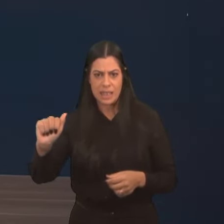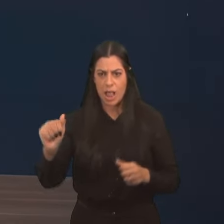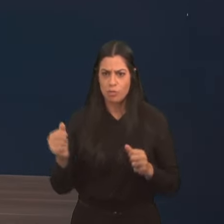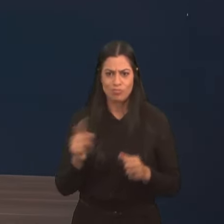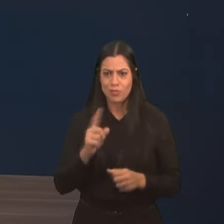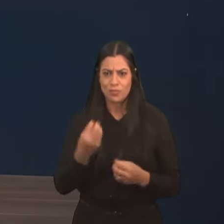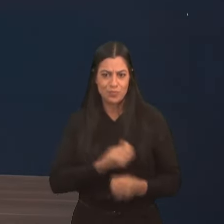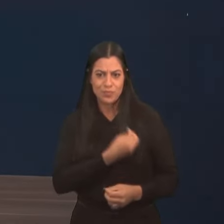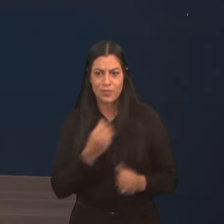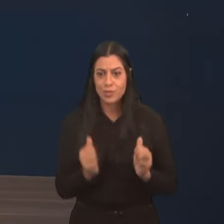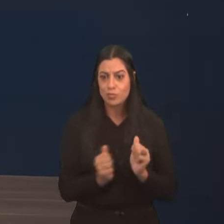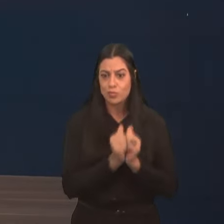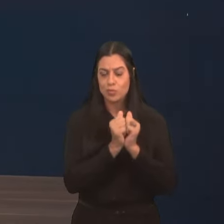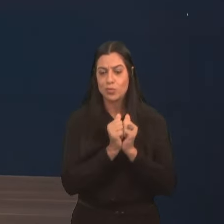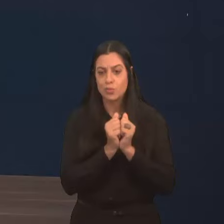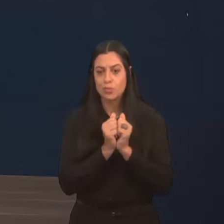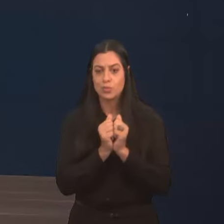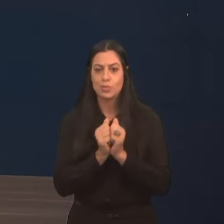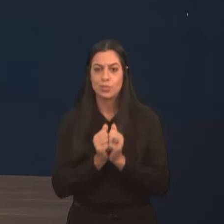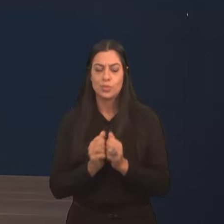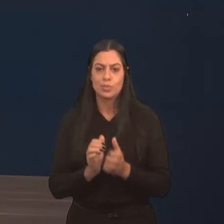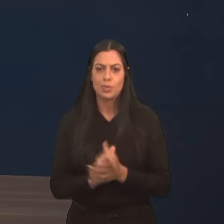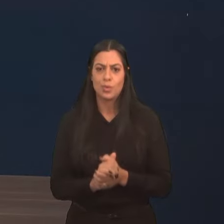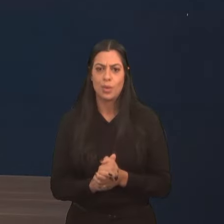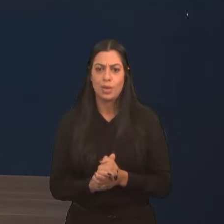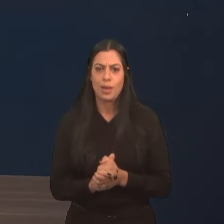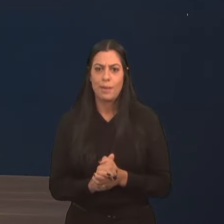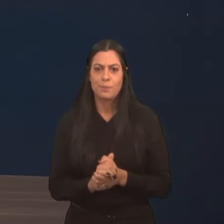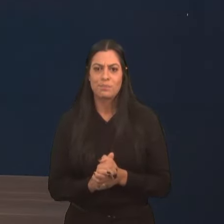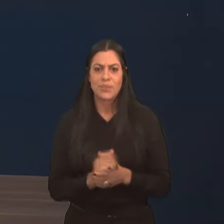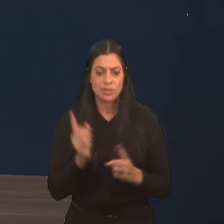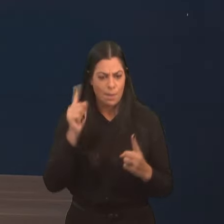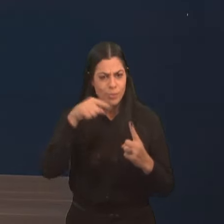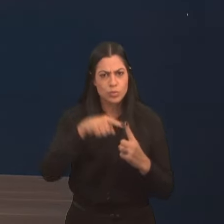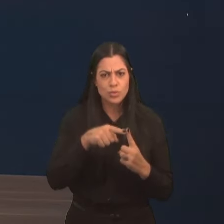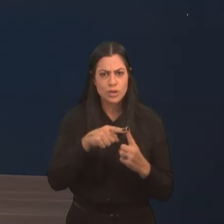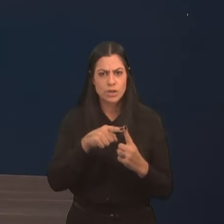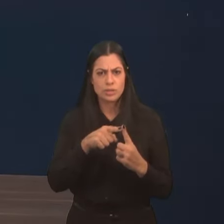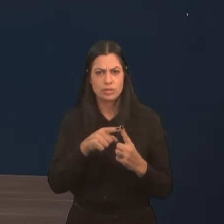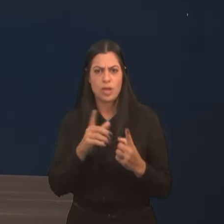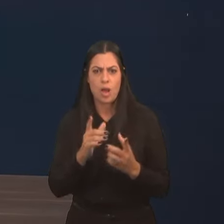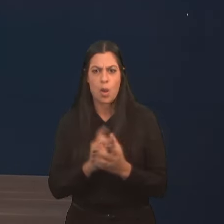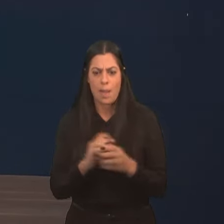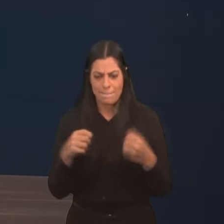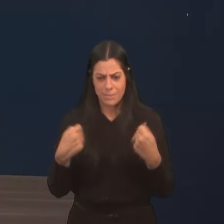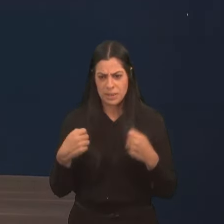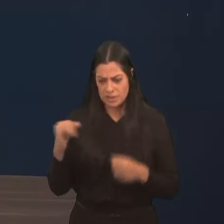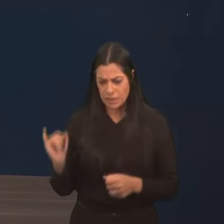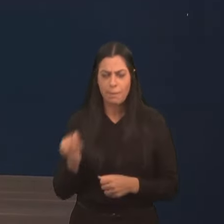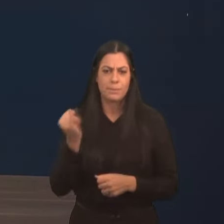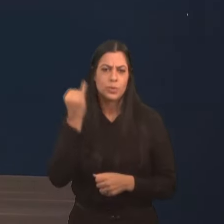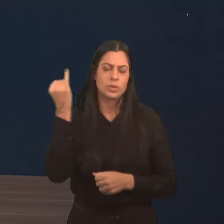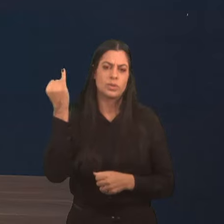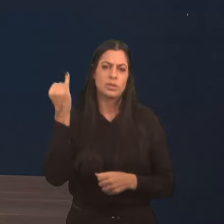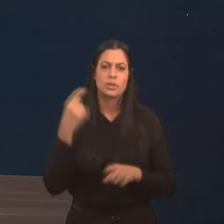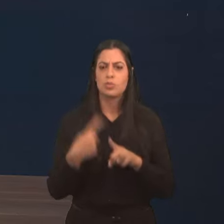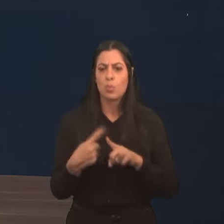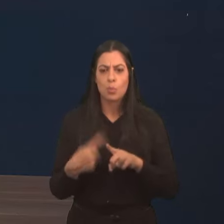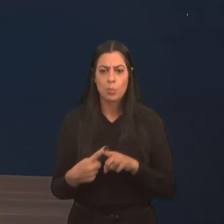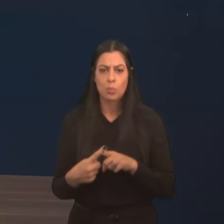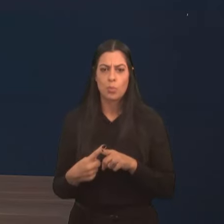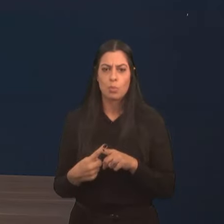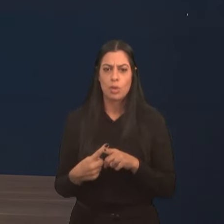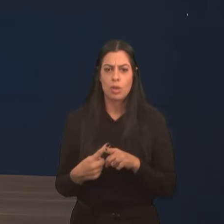colonialismo, colonialismo que no vive sin el racismo. Essa pontuação crítica é fundamental, eu vejo,